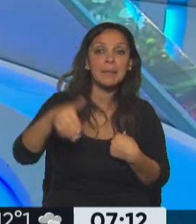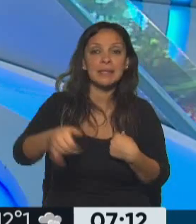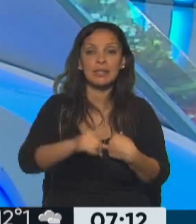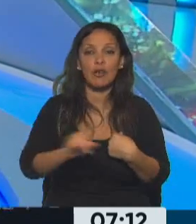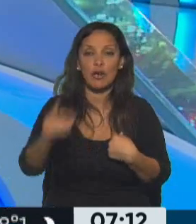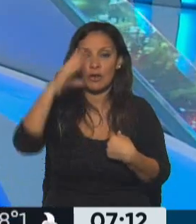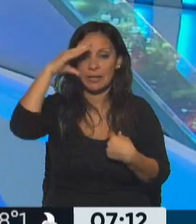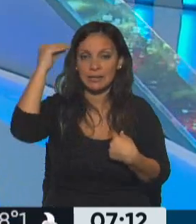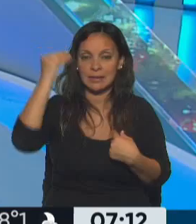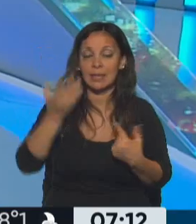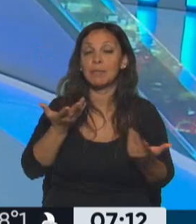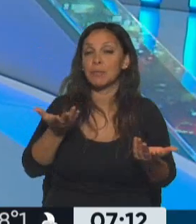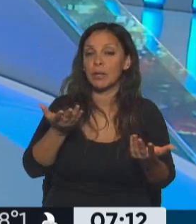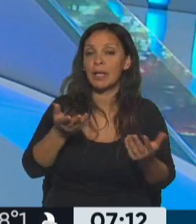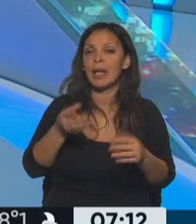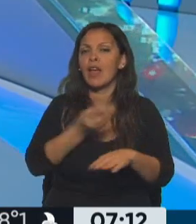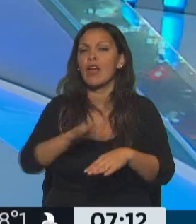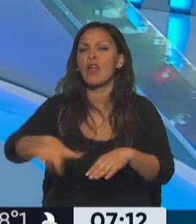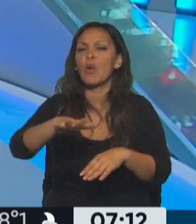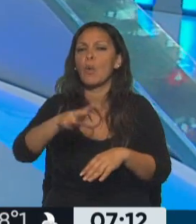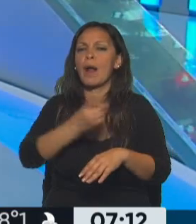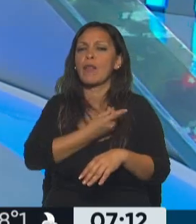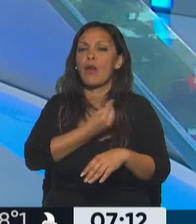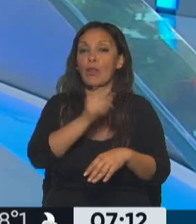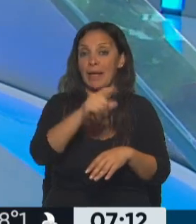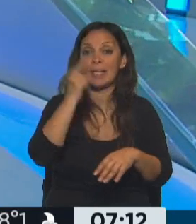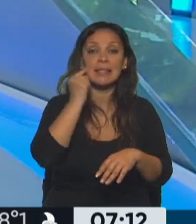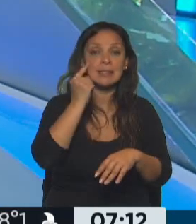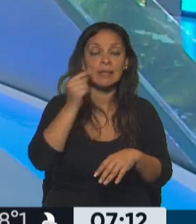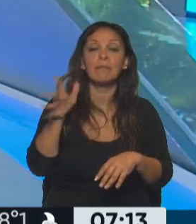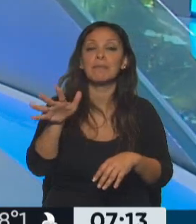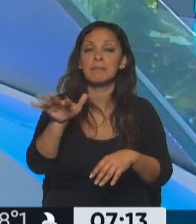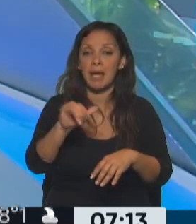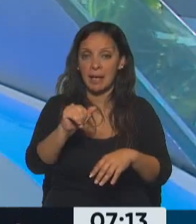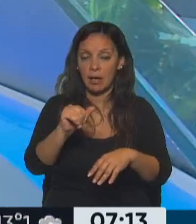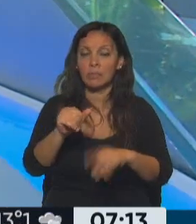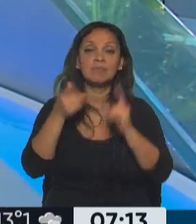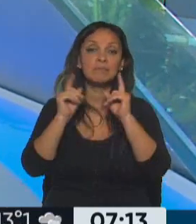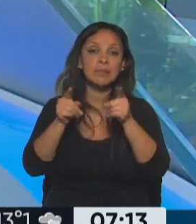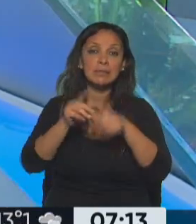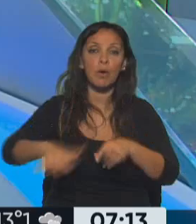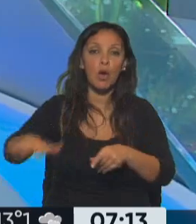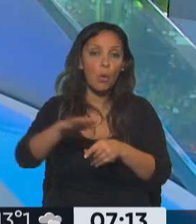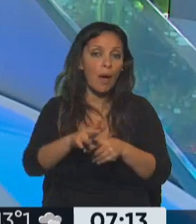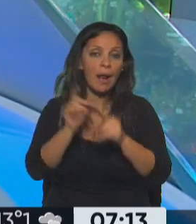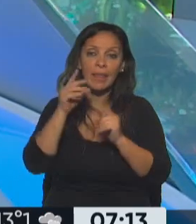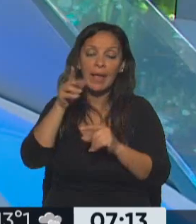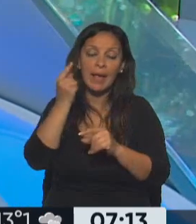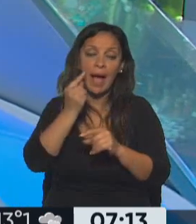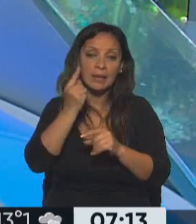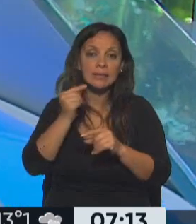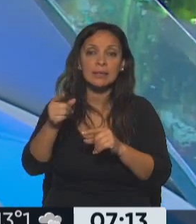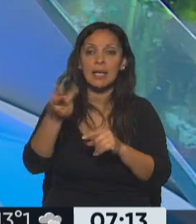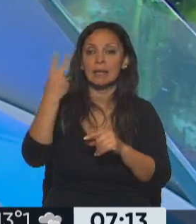de Kirchner. ¿Por qué? Porque va a ser en Merlo, en ese distrito. En 2019, Axel Kicillof cerró también la campaña